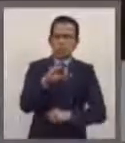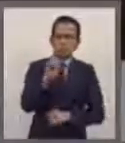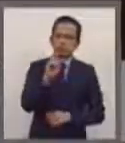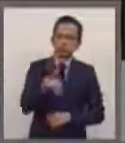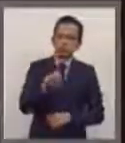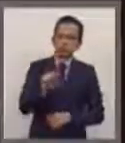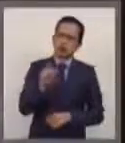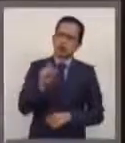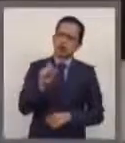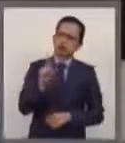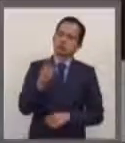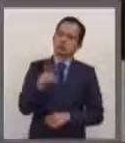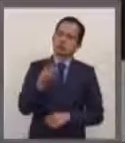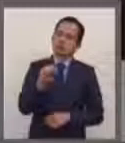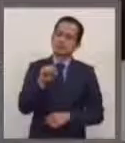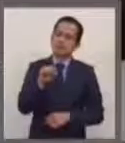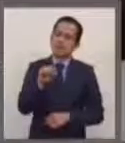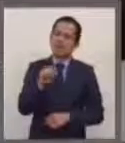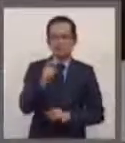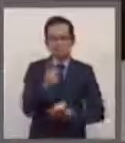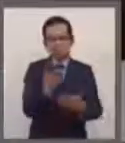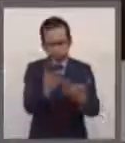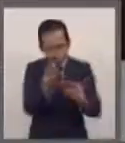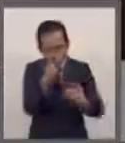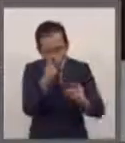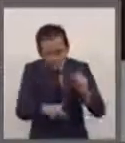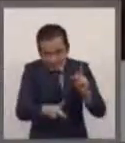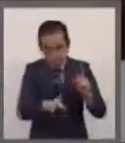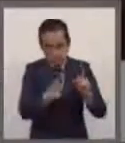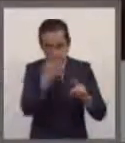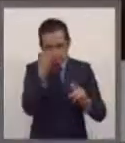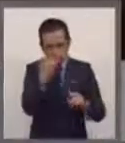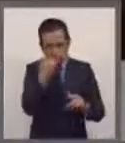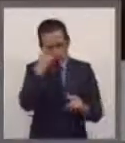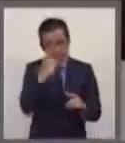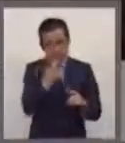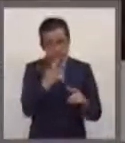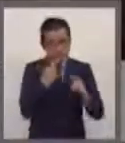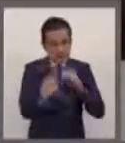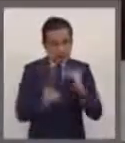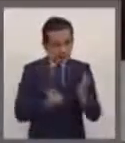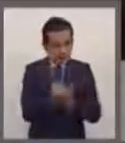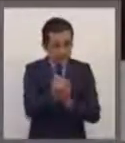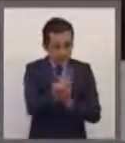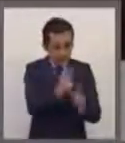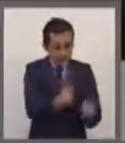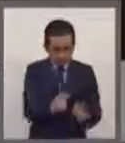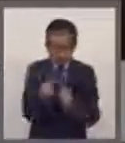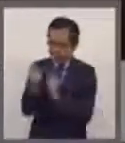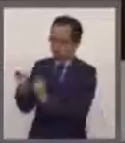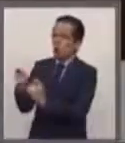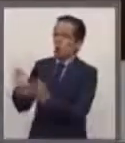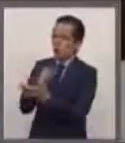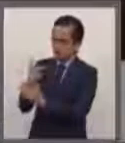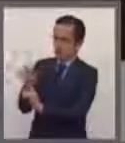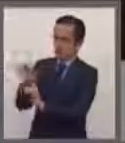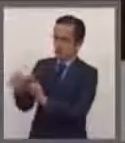presenta se vuelva a comisiones y aunado a ello se turne a la Comisión de Medio